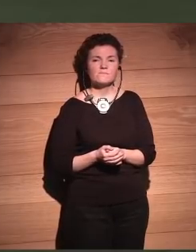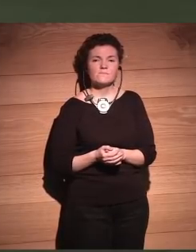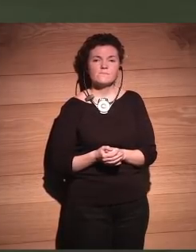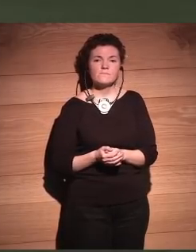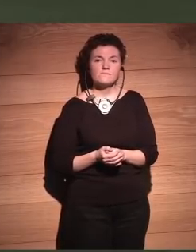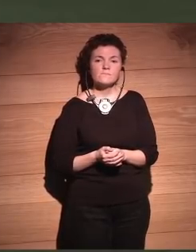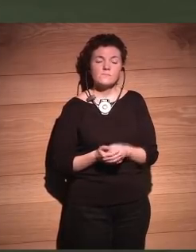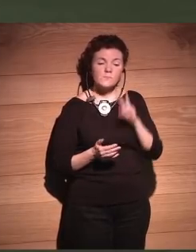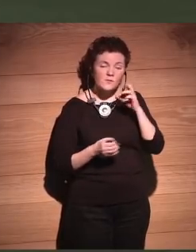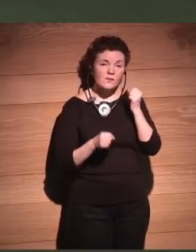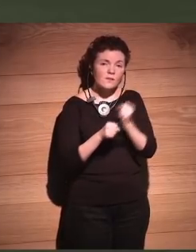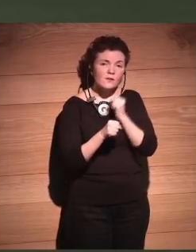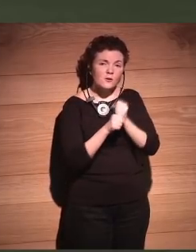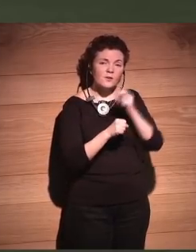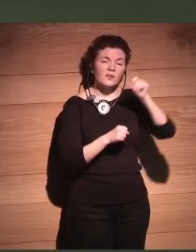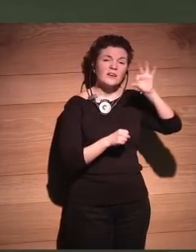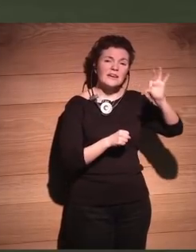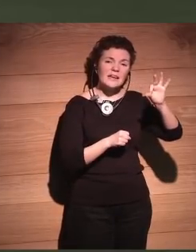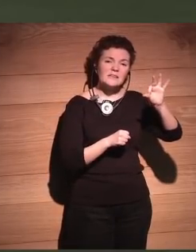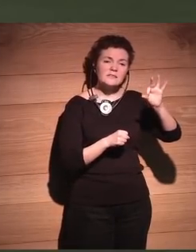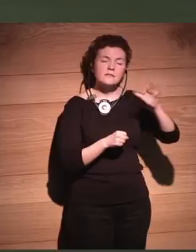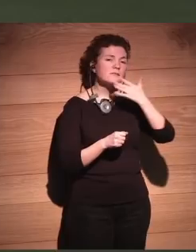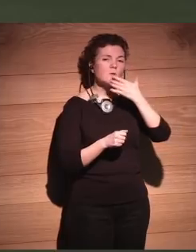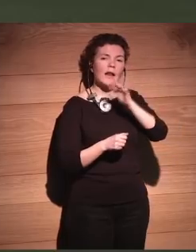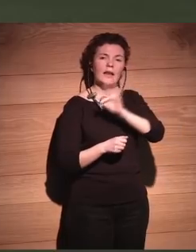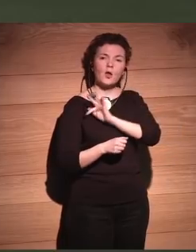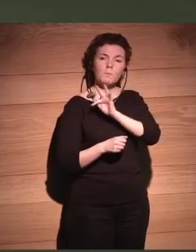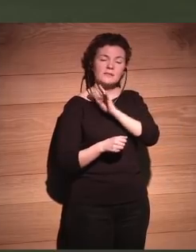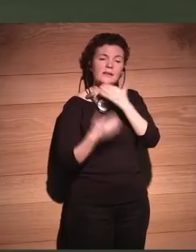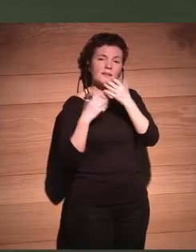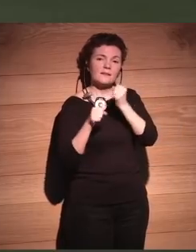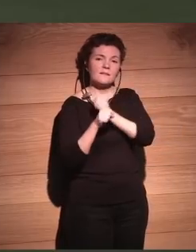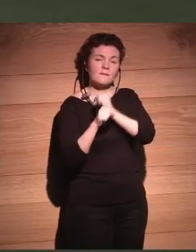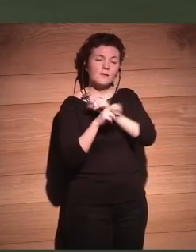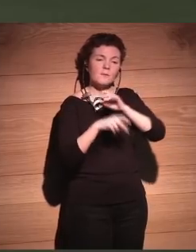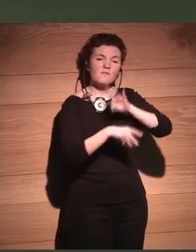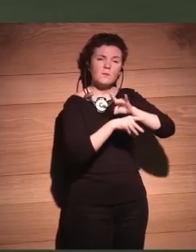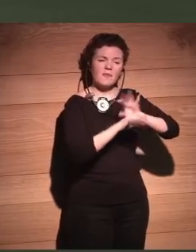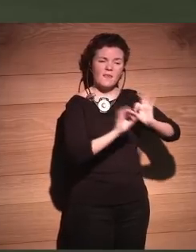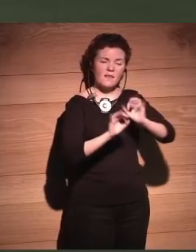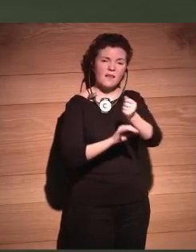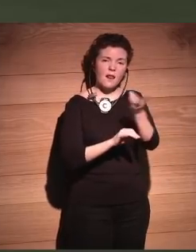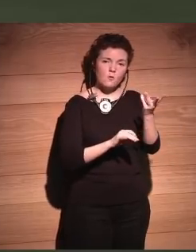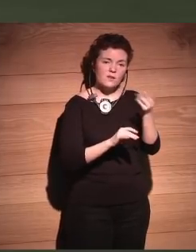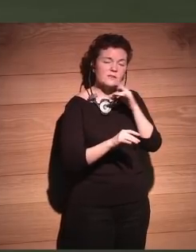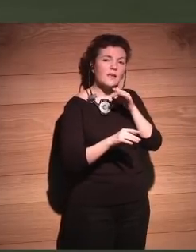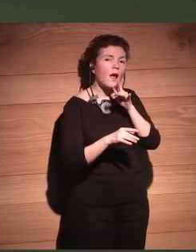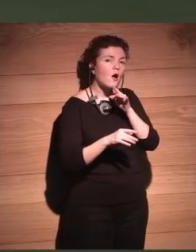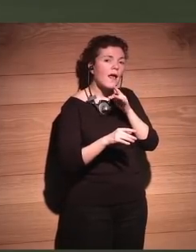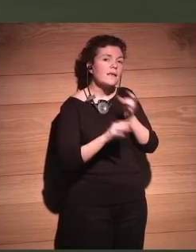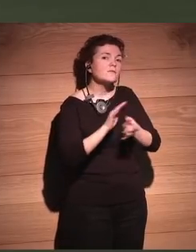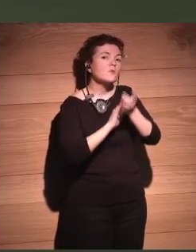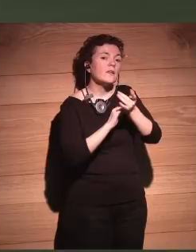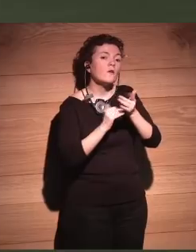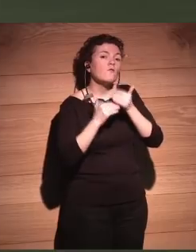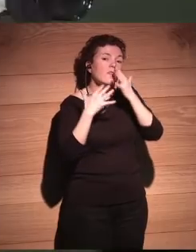Y lo que vemos con el trabajo de Chris es una recompensa a todo este trabajo en ciertas enfermedades en concreto que se están produciendo ahora. Ya